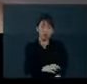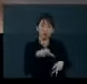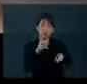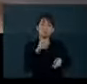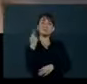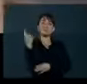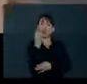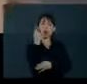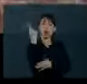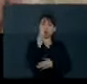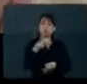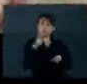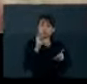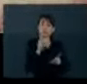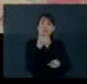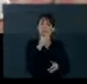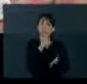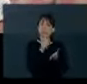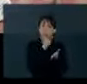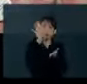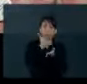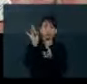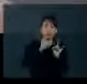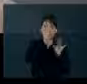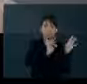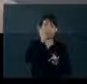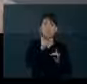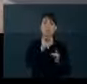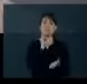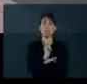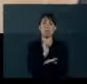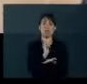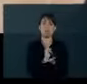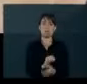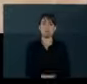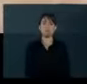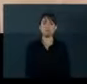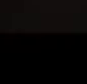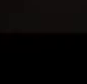regiones tienen más autonomía y pueden elegir a sus intendentes.